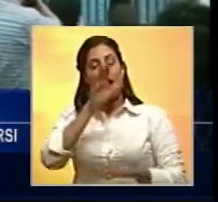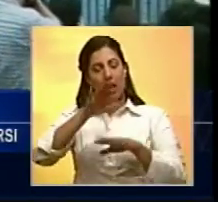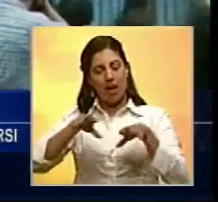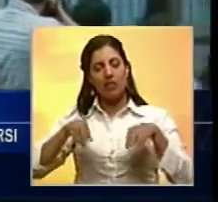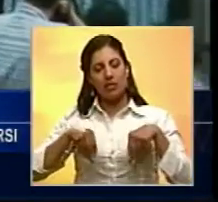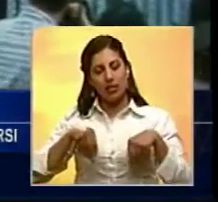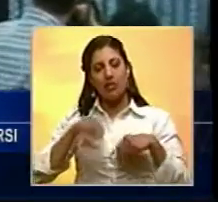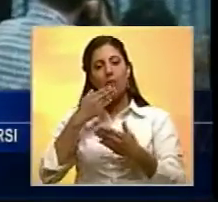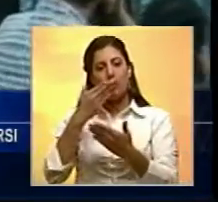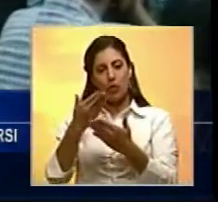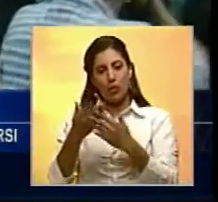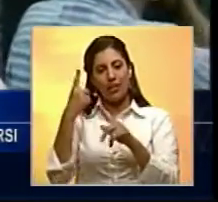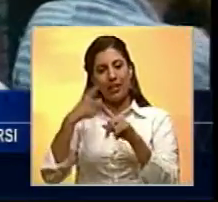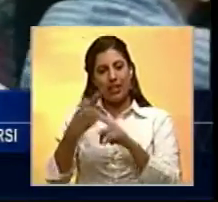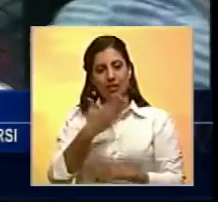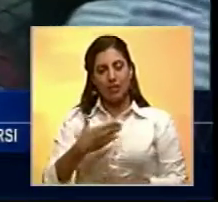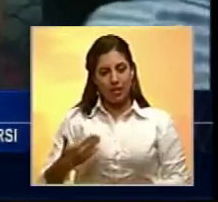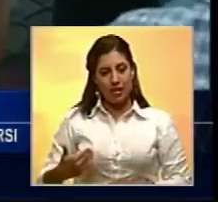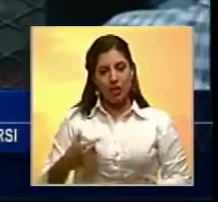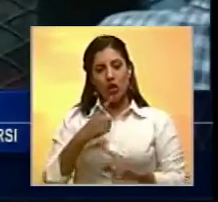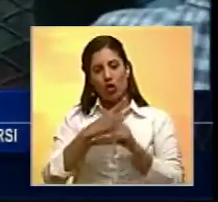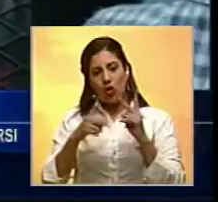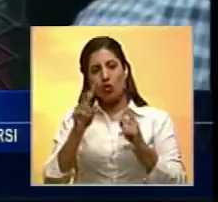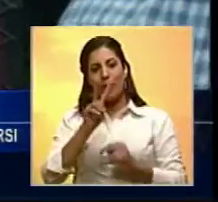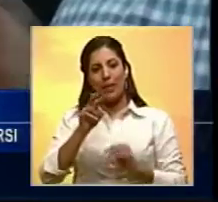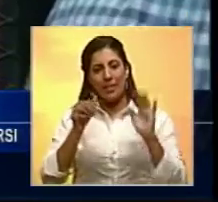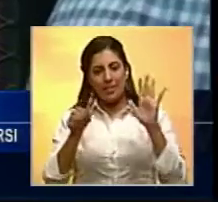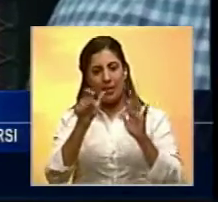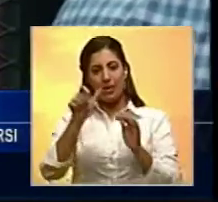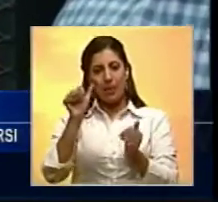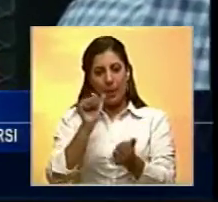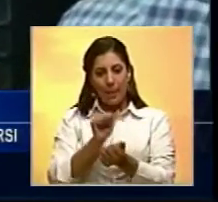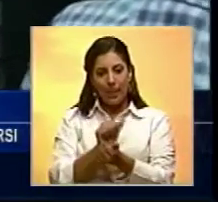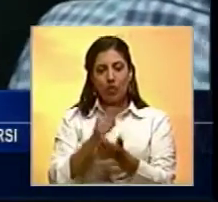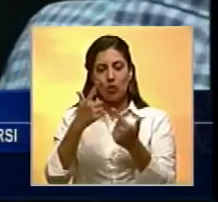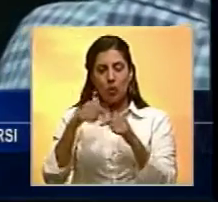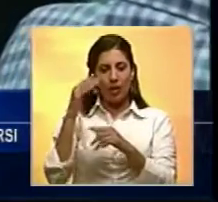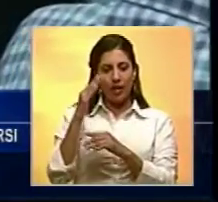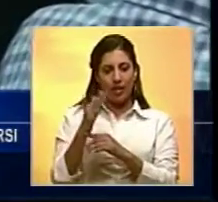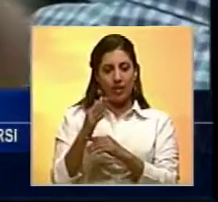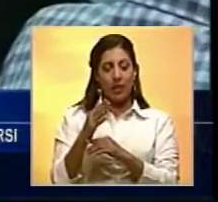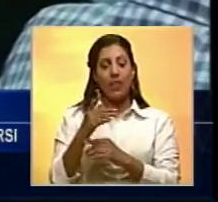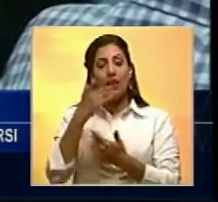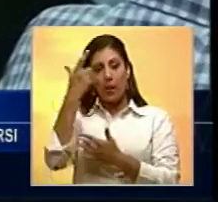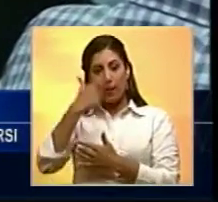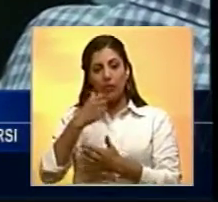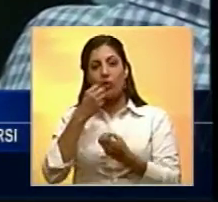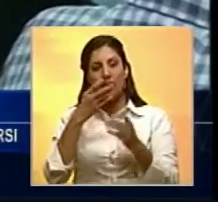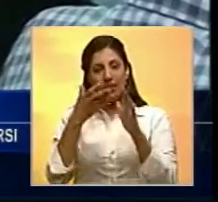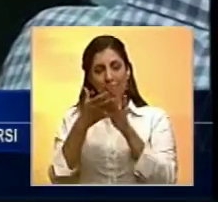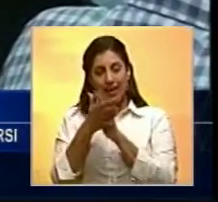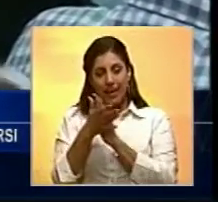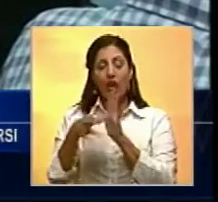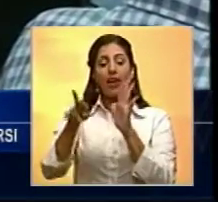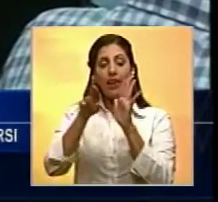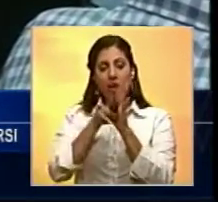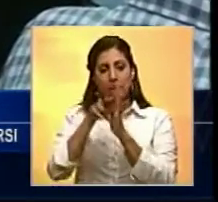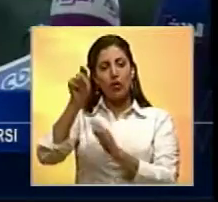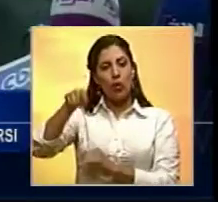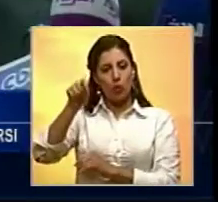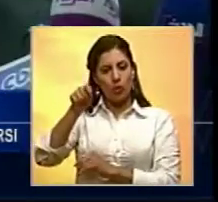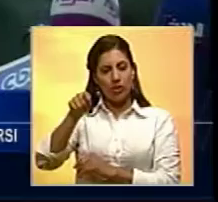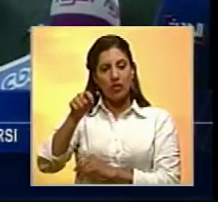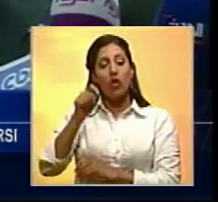un recurso presentado por el exmandatario y otros 26 reos que presentaban esa condena. El ente ordenó además que se repita el